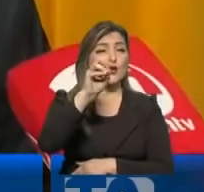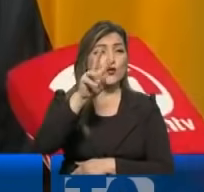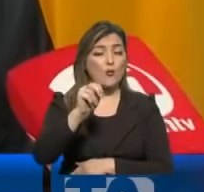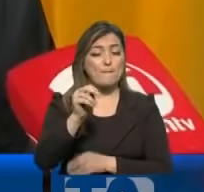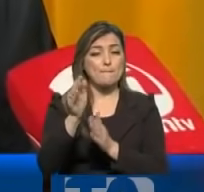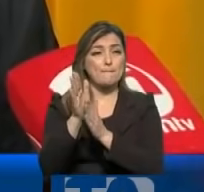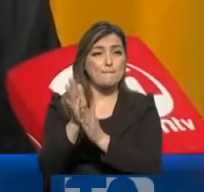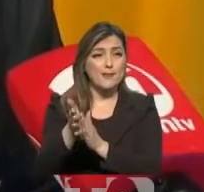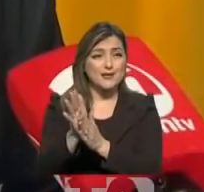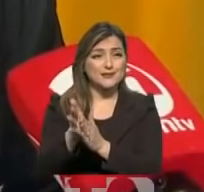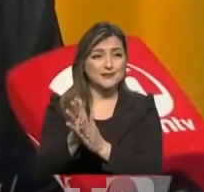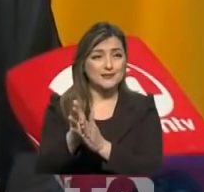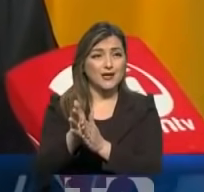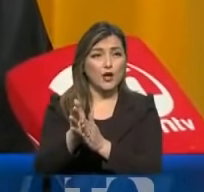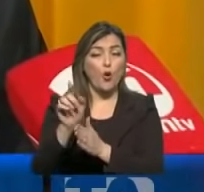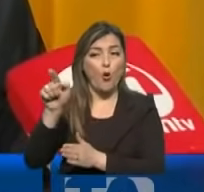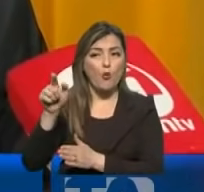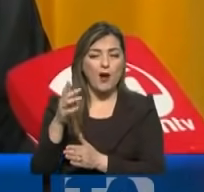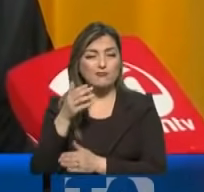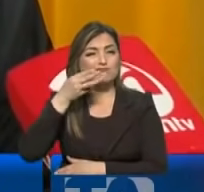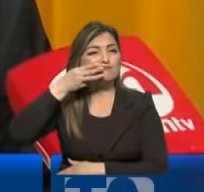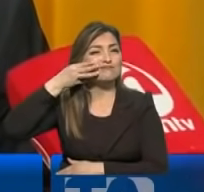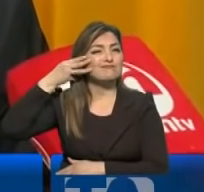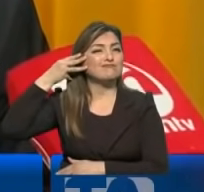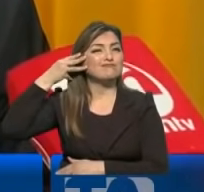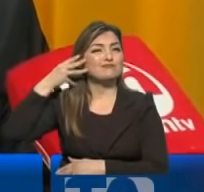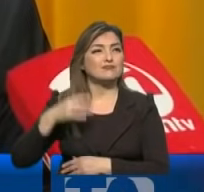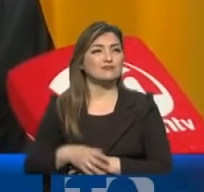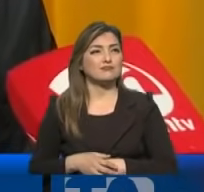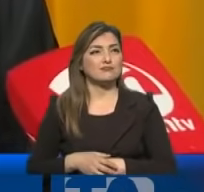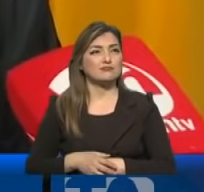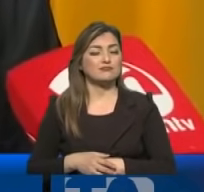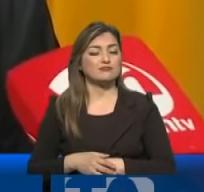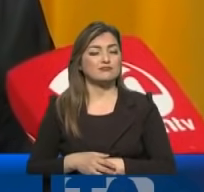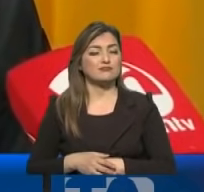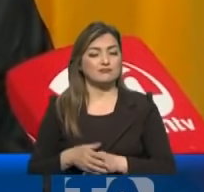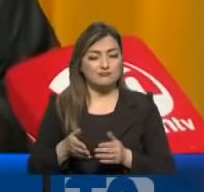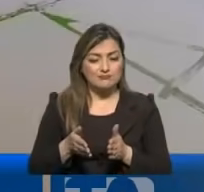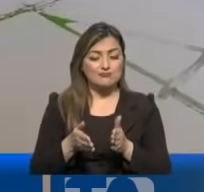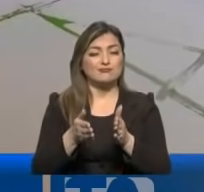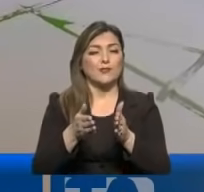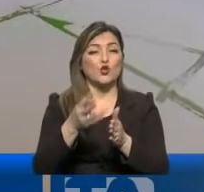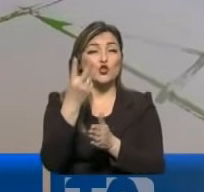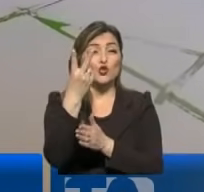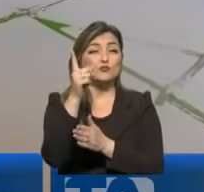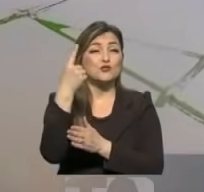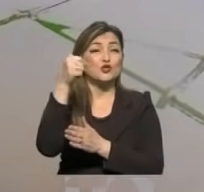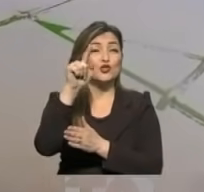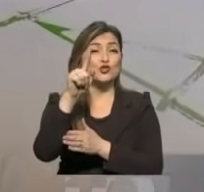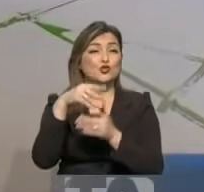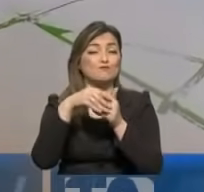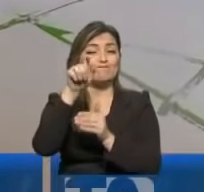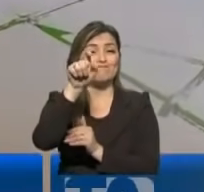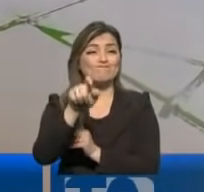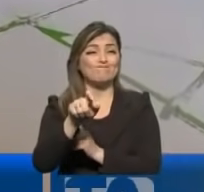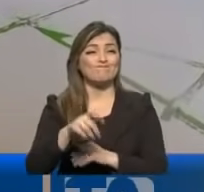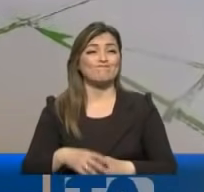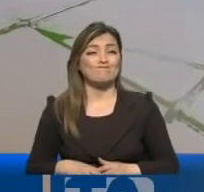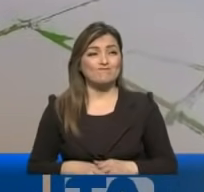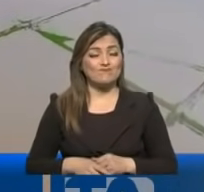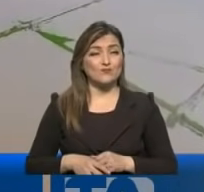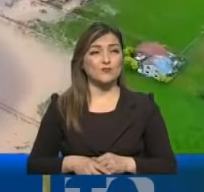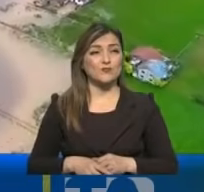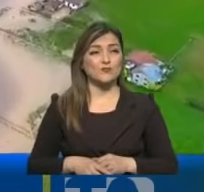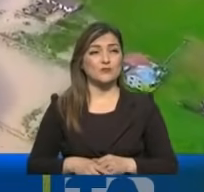cuenca Molleturo-Naranjal al momento necesita $2 millones para los puntos críticos. Con la declaratoria de emergencia también se espera llegar